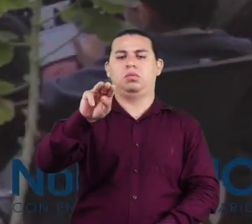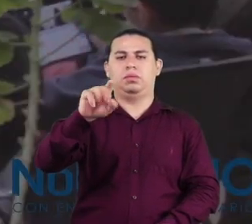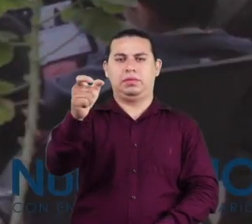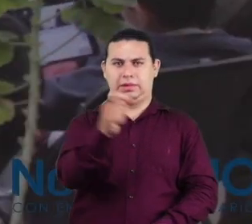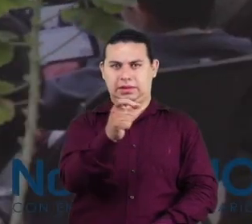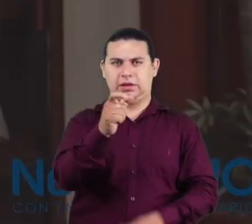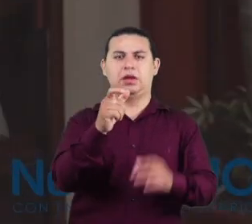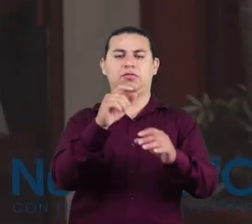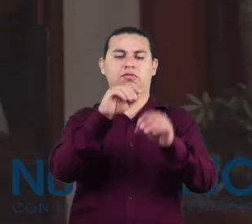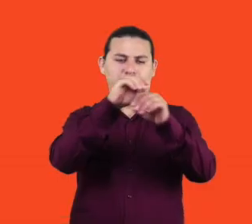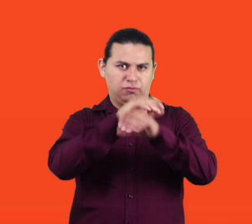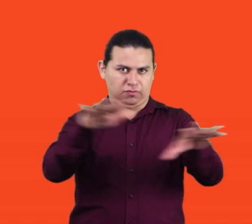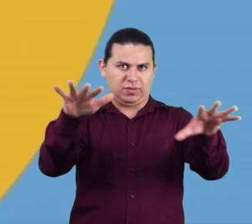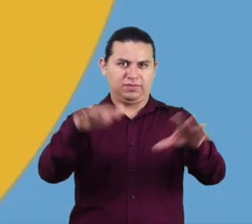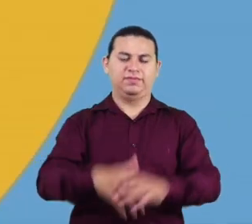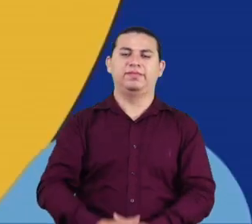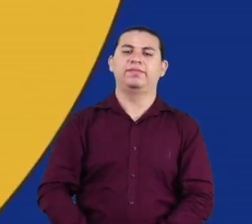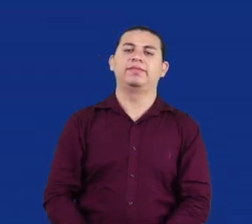www.iswapco.edu.mx.